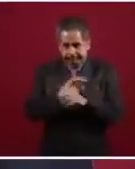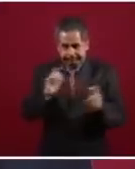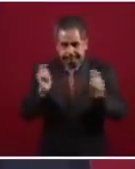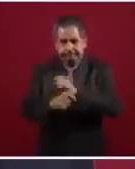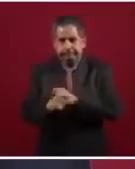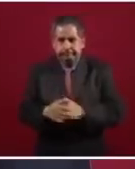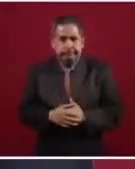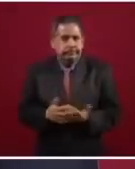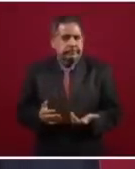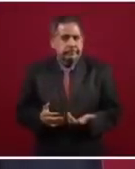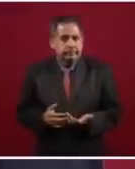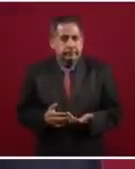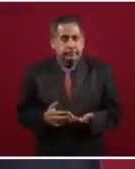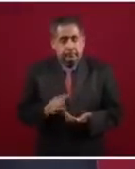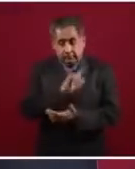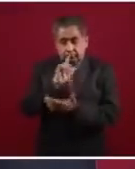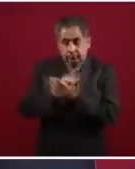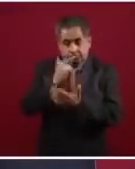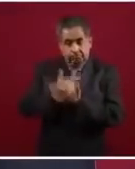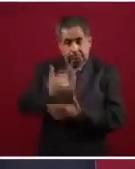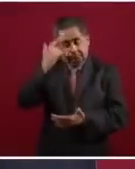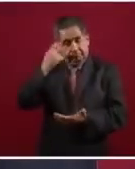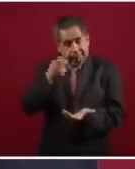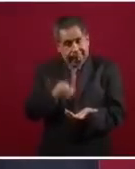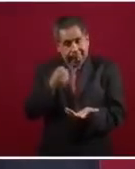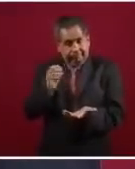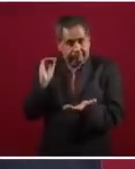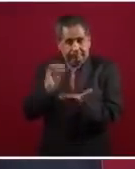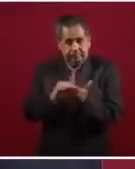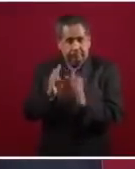o no se considera delito grave.